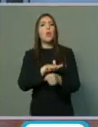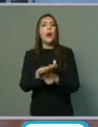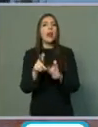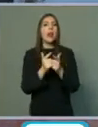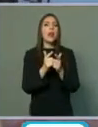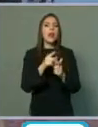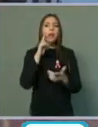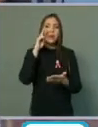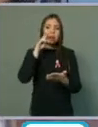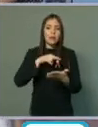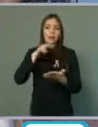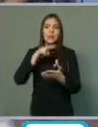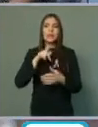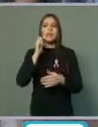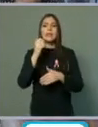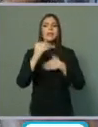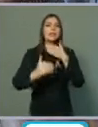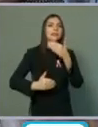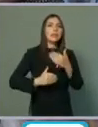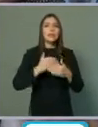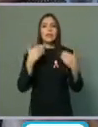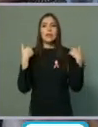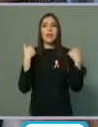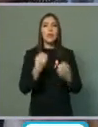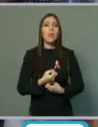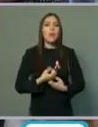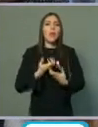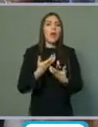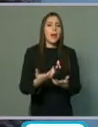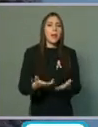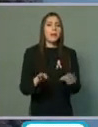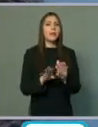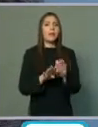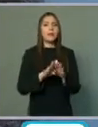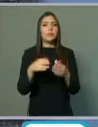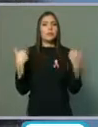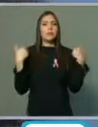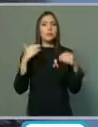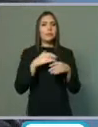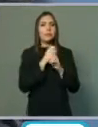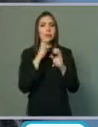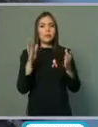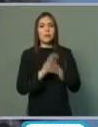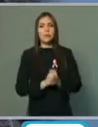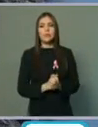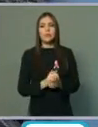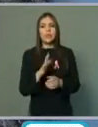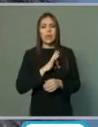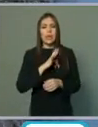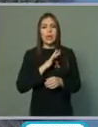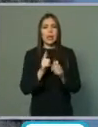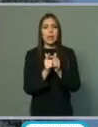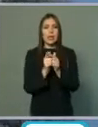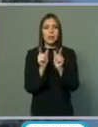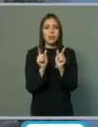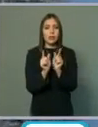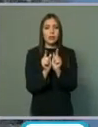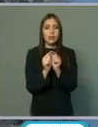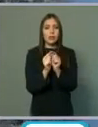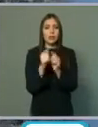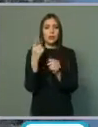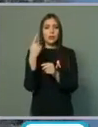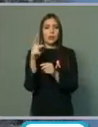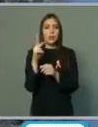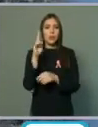menos ver qué tanto vamos a desembarañar los poemas? Pues mira, yo recomendaría, hay un librito muy cortito de material de lectura de la